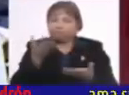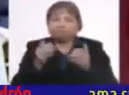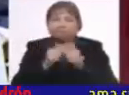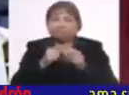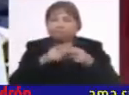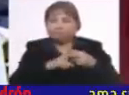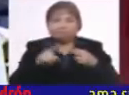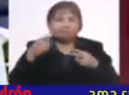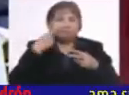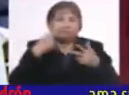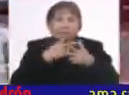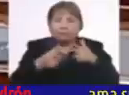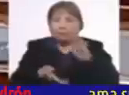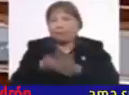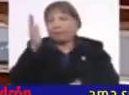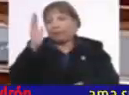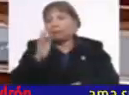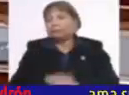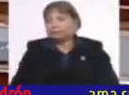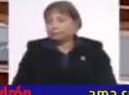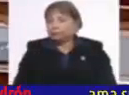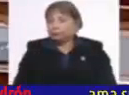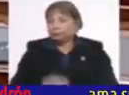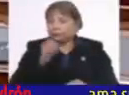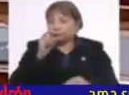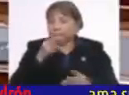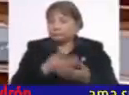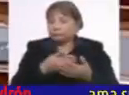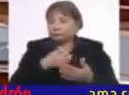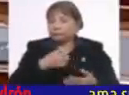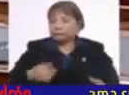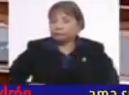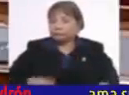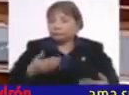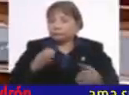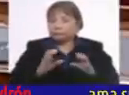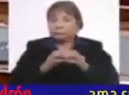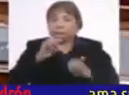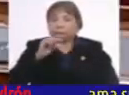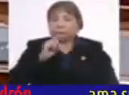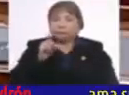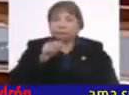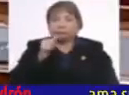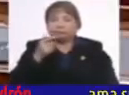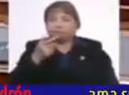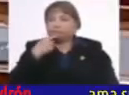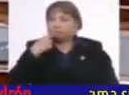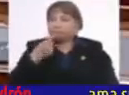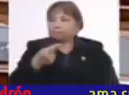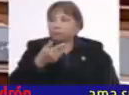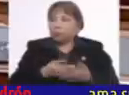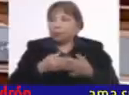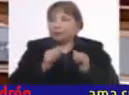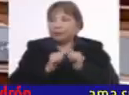estos prófugos se pueden escapar ok entonces señor presidente señor gonzález usted ha dicho que